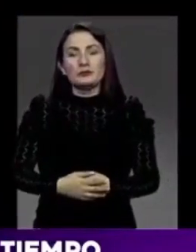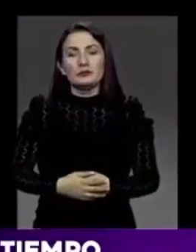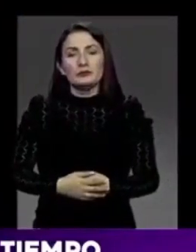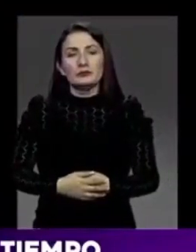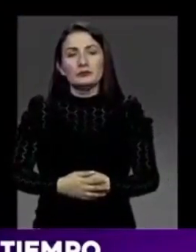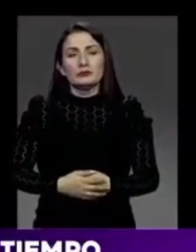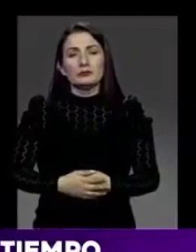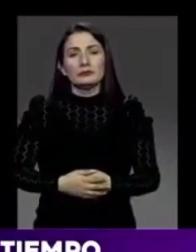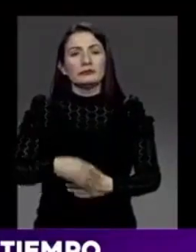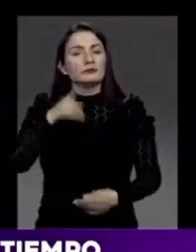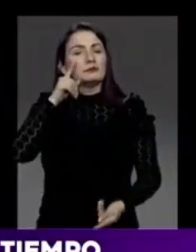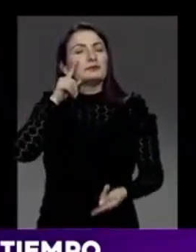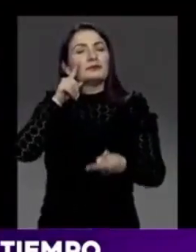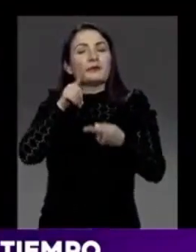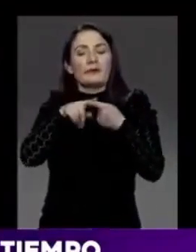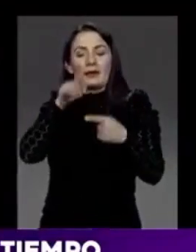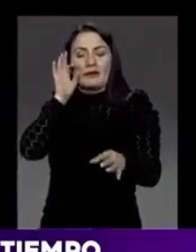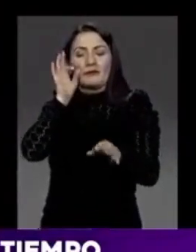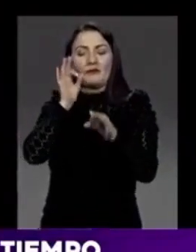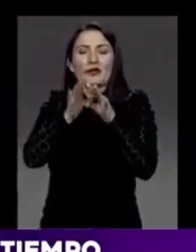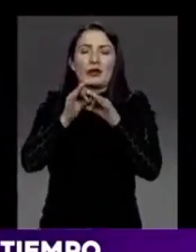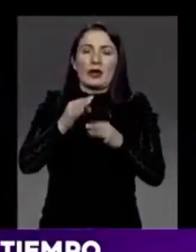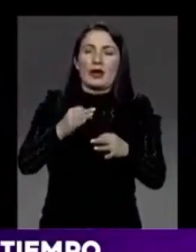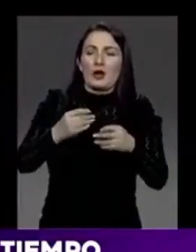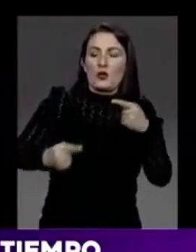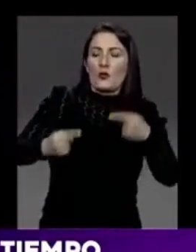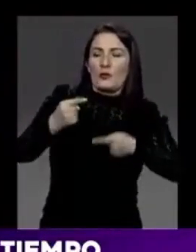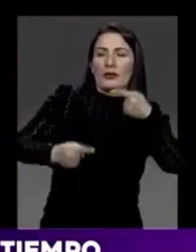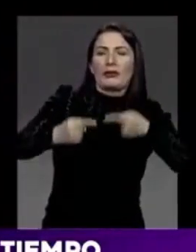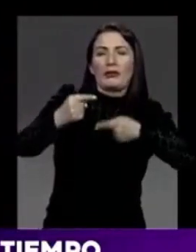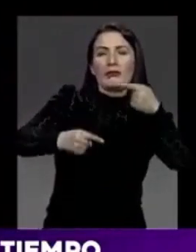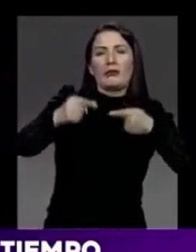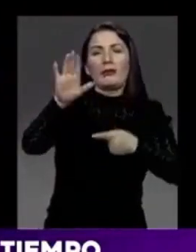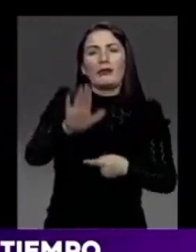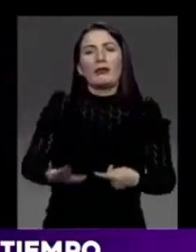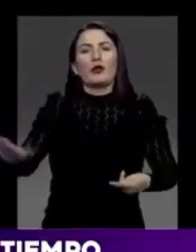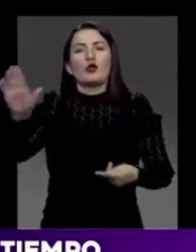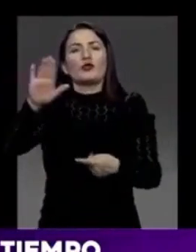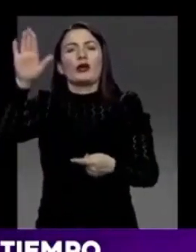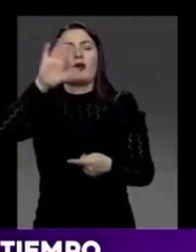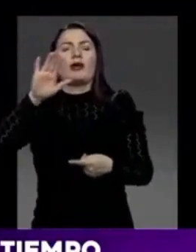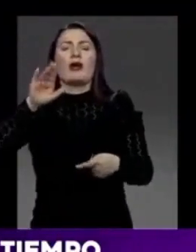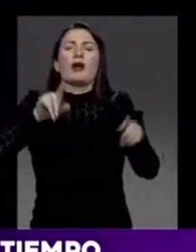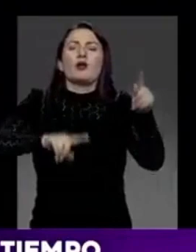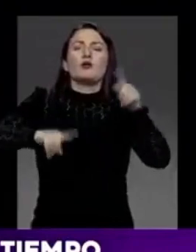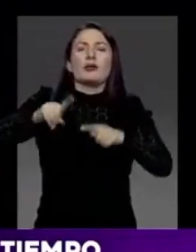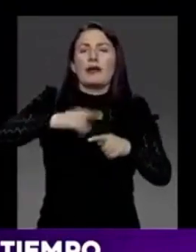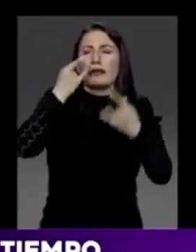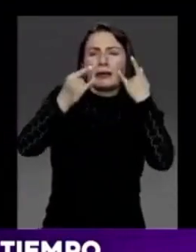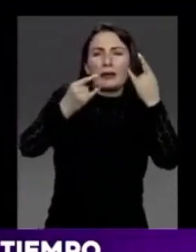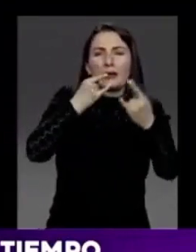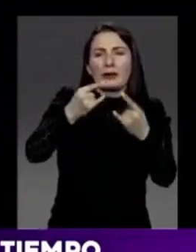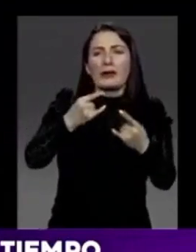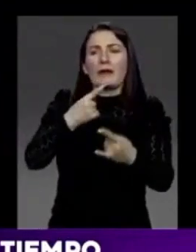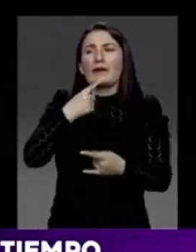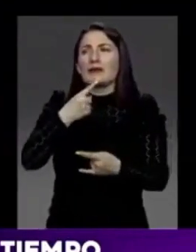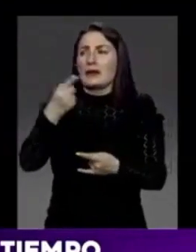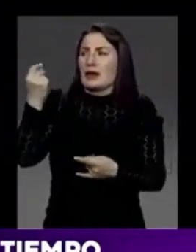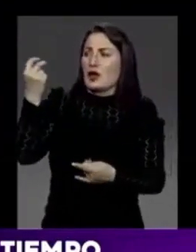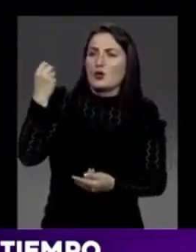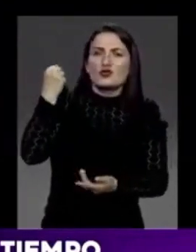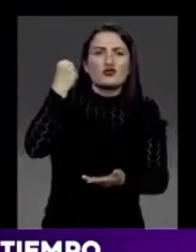necesidad de enfocarnos en esa competitividad regional hay literatura muy interesante la maldición de los recursos